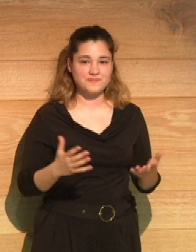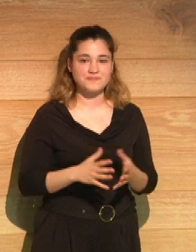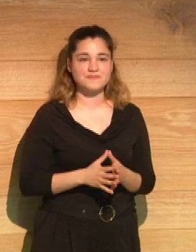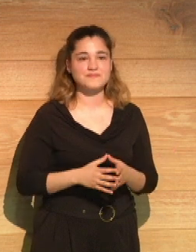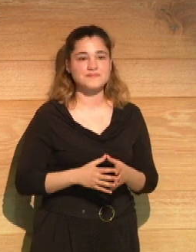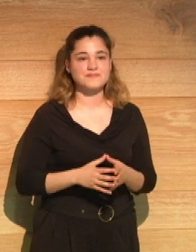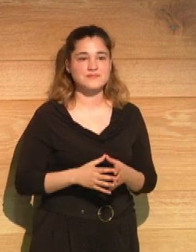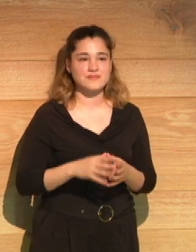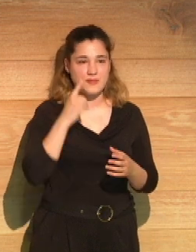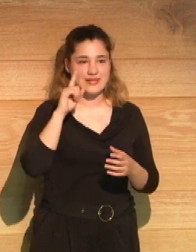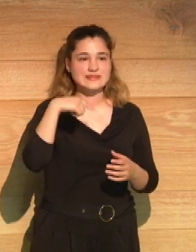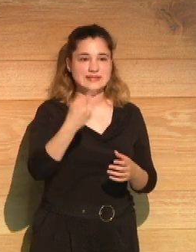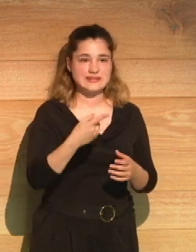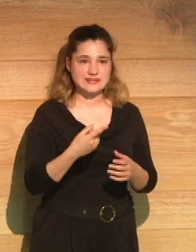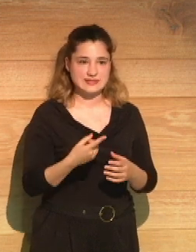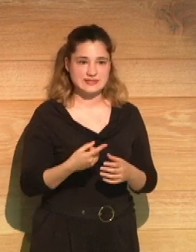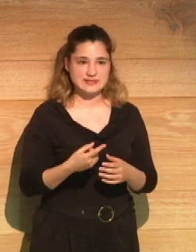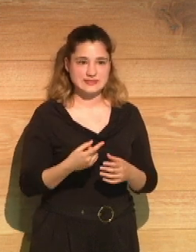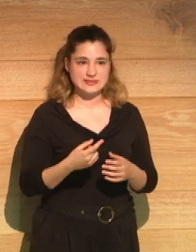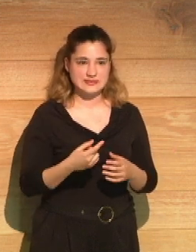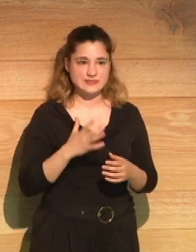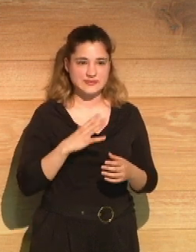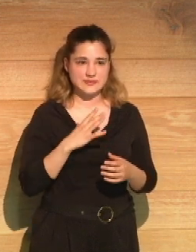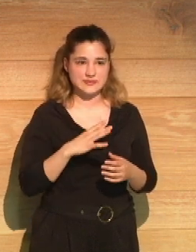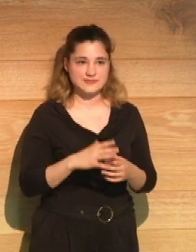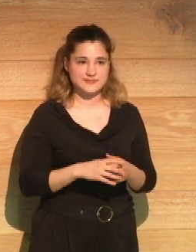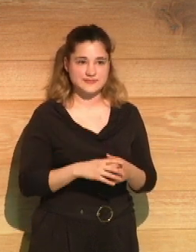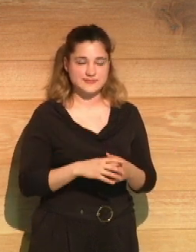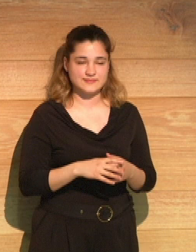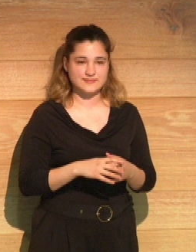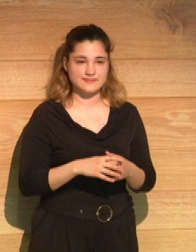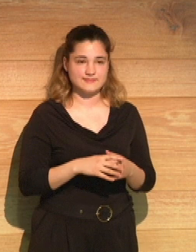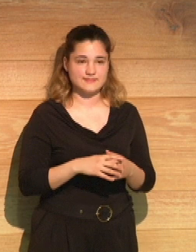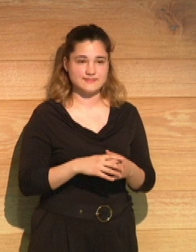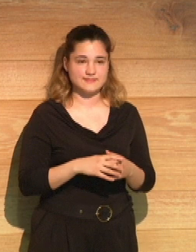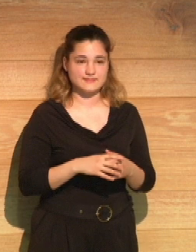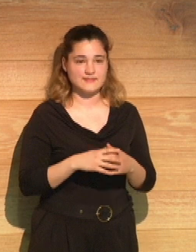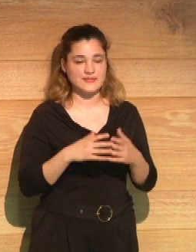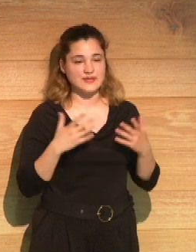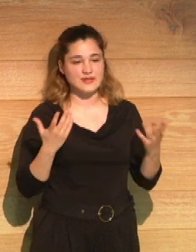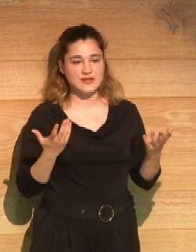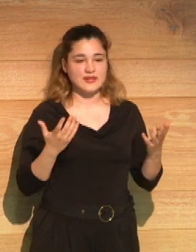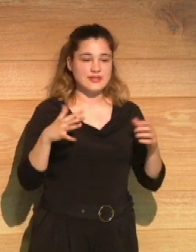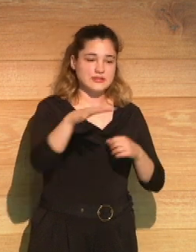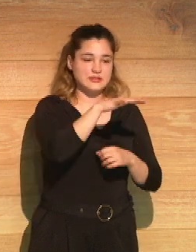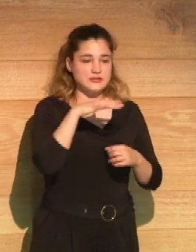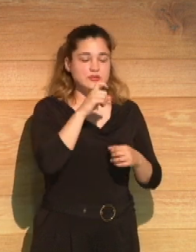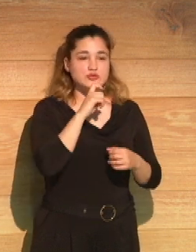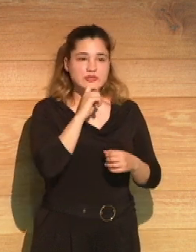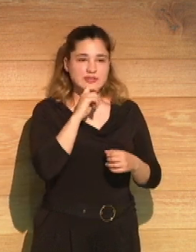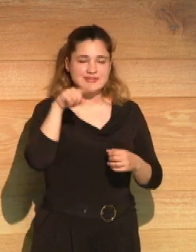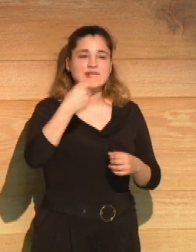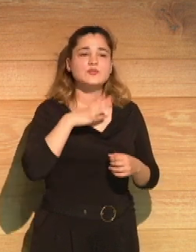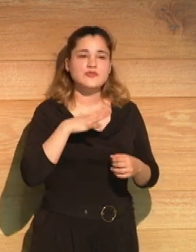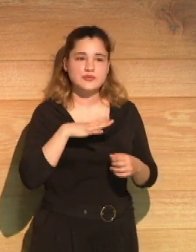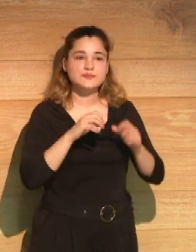la siguiente. En ese sentido, el panorama es un panorama bien complejo. La siguiente, por favor.